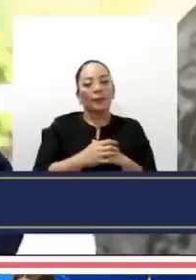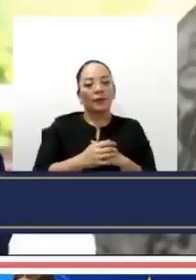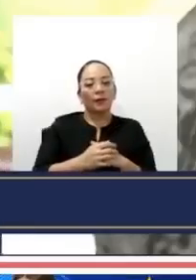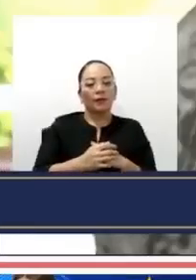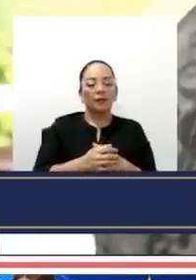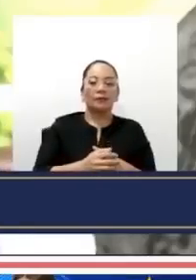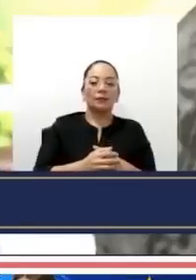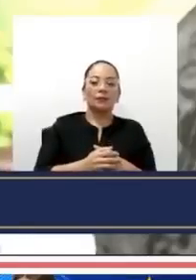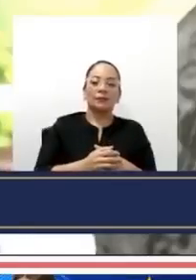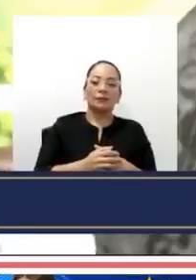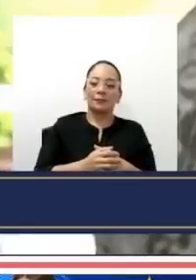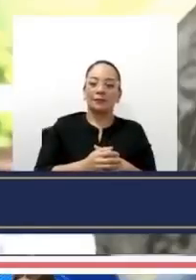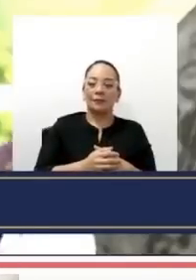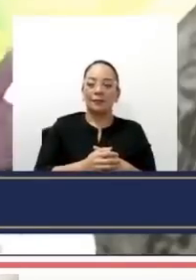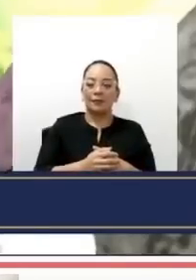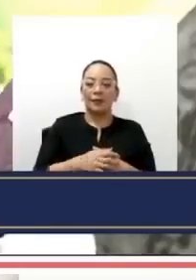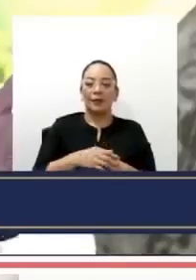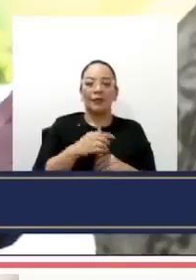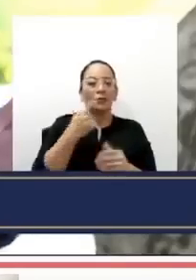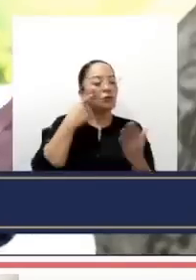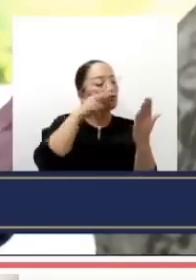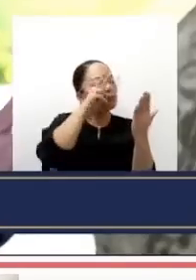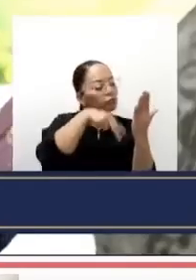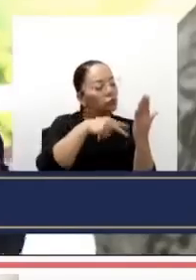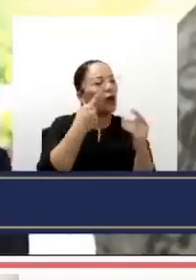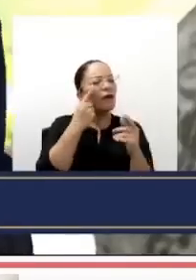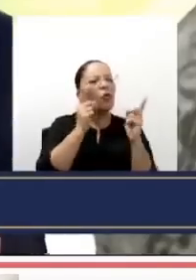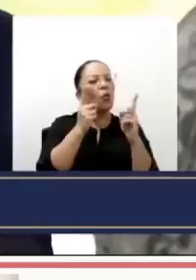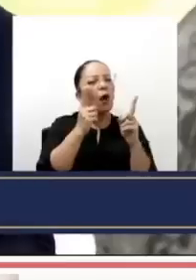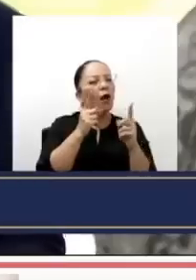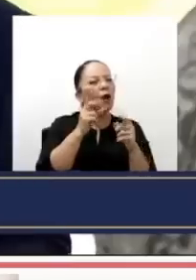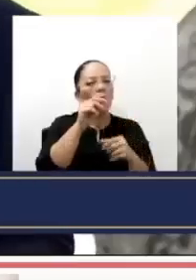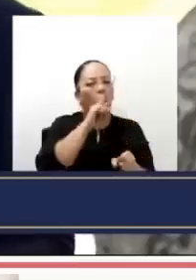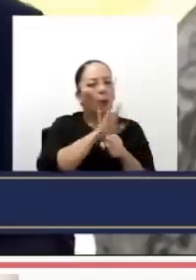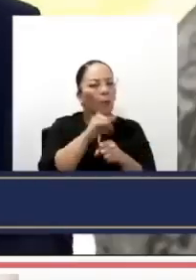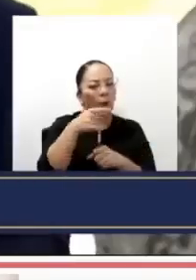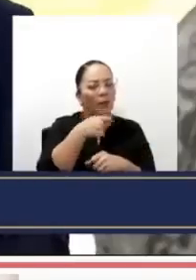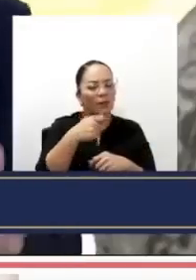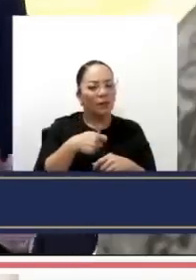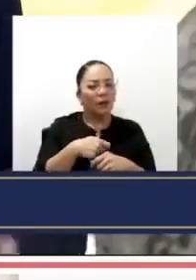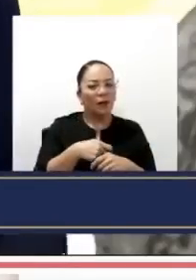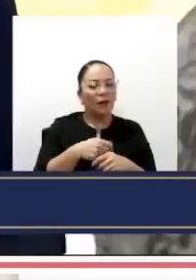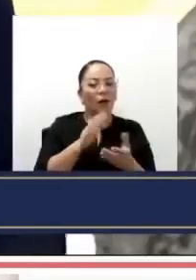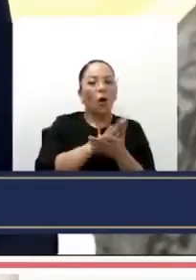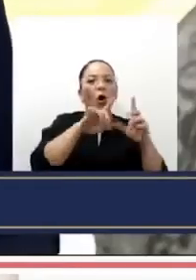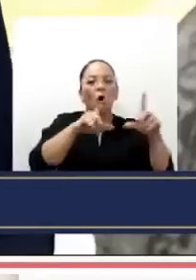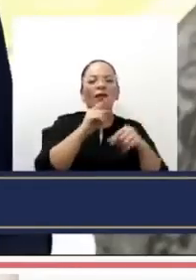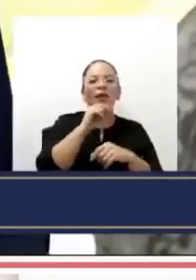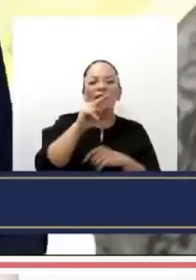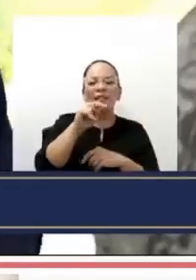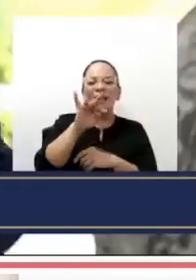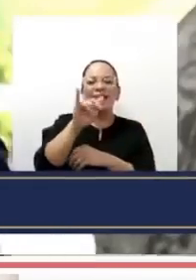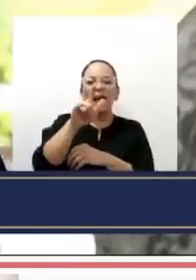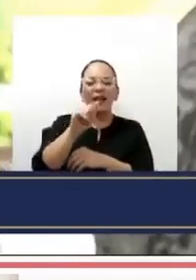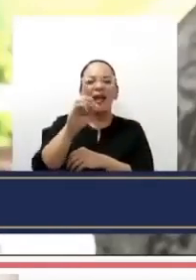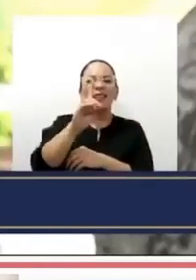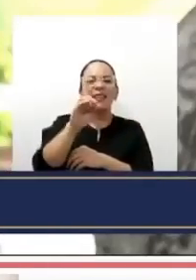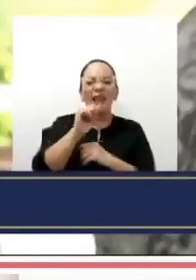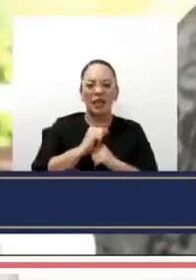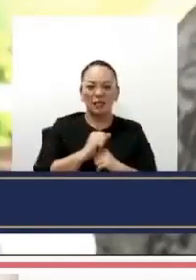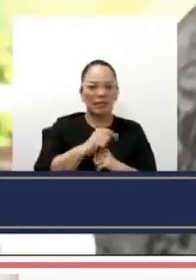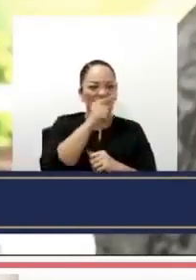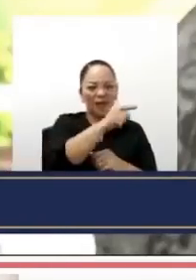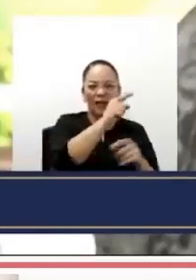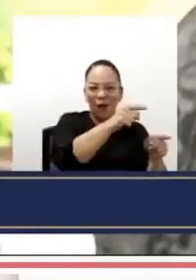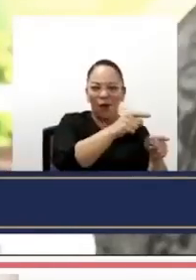Pero resulta que veo la orden, a ver si usted incumplió algo. Y resulta que la orden se la dieron a Natalia Díaz Quintana. Y sale usted